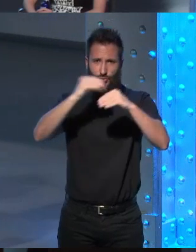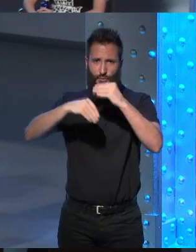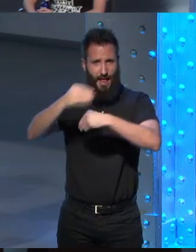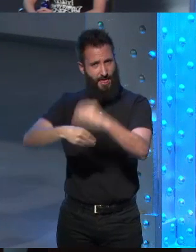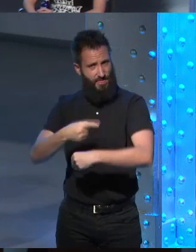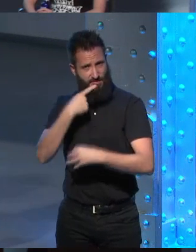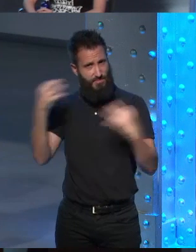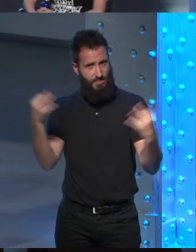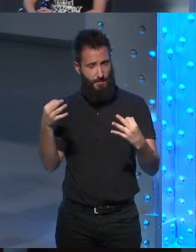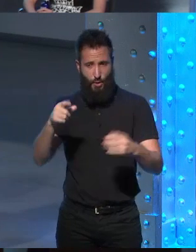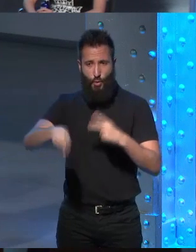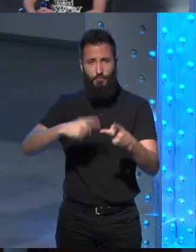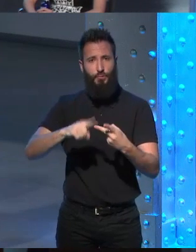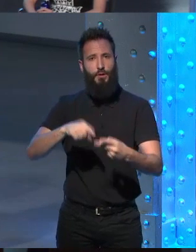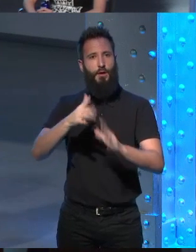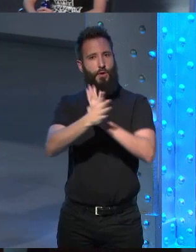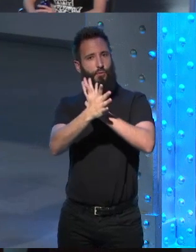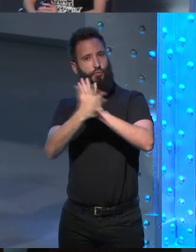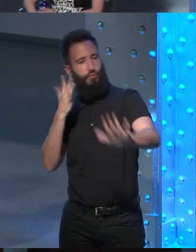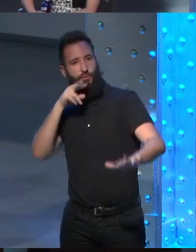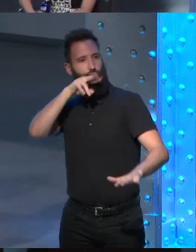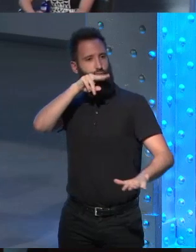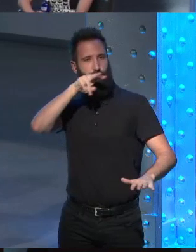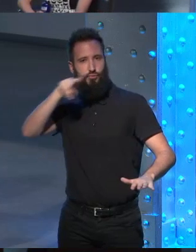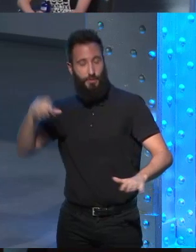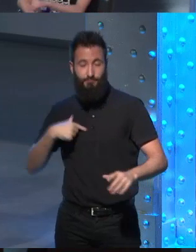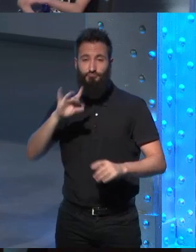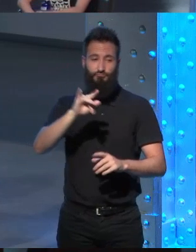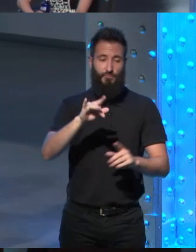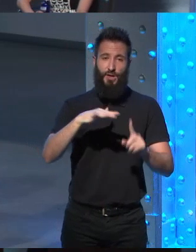como lo haces prácticamente de corrido, ¿no? O bueno, de corrido. Sí. Yo en